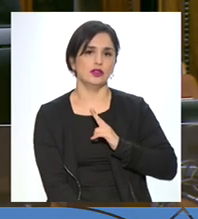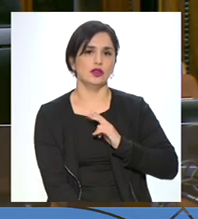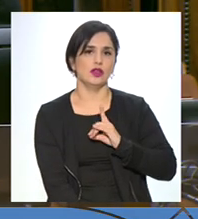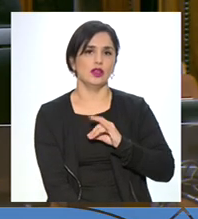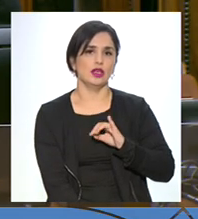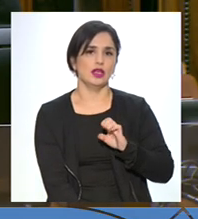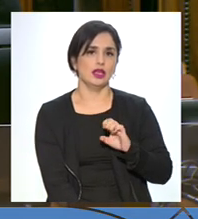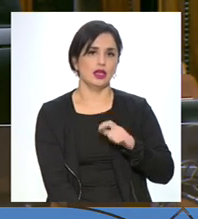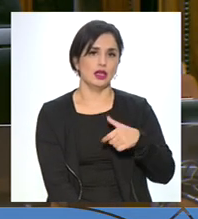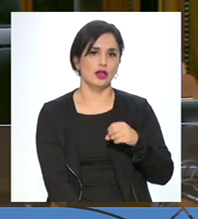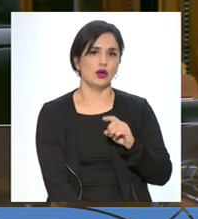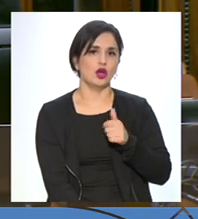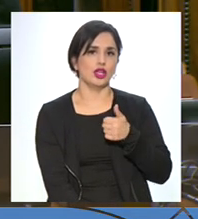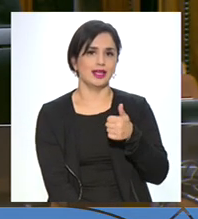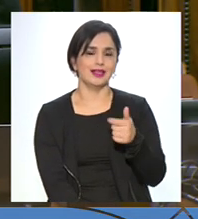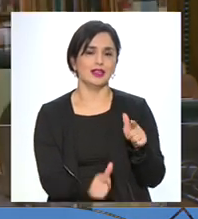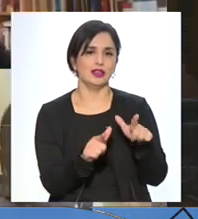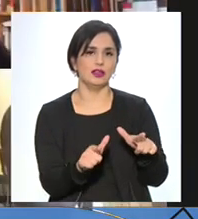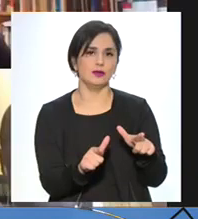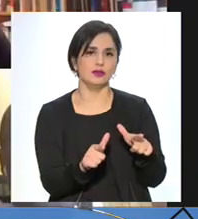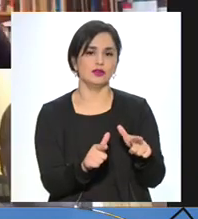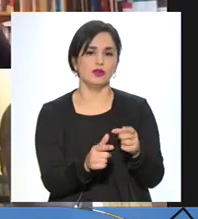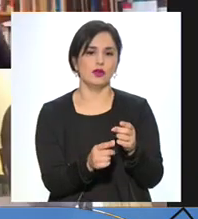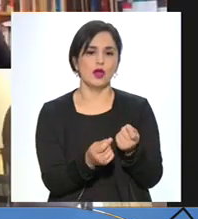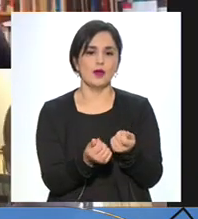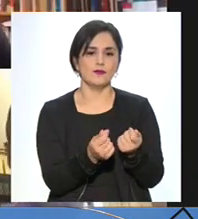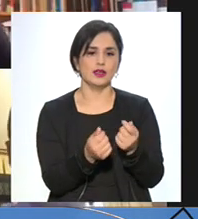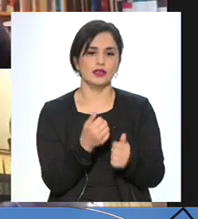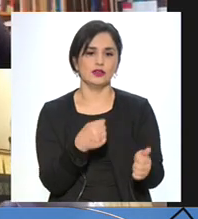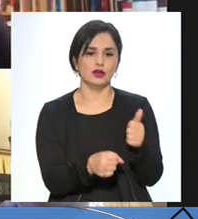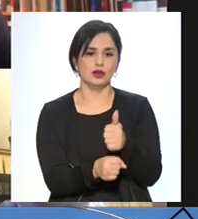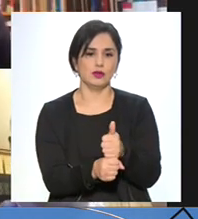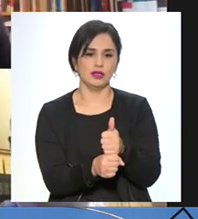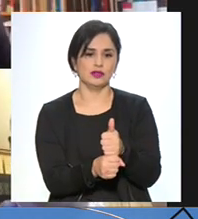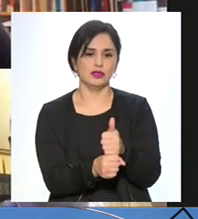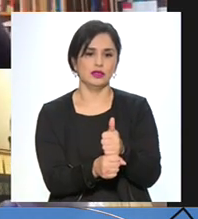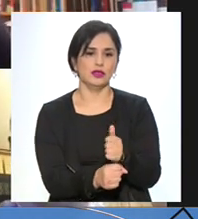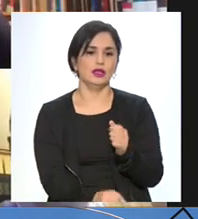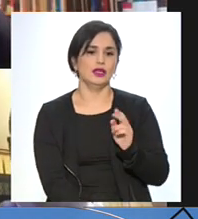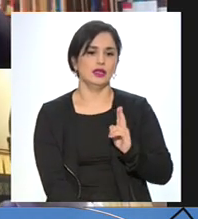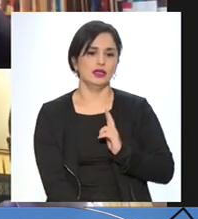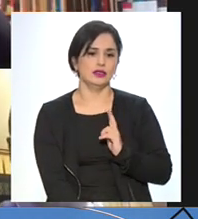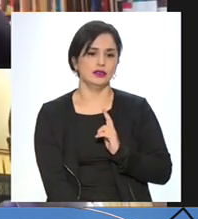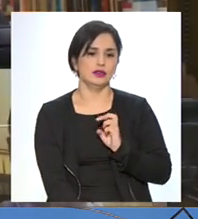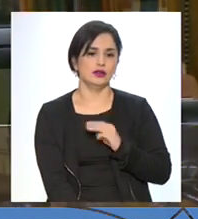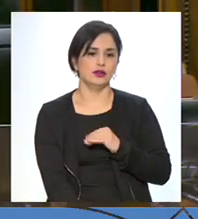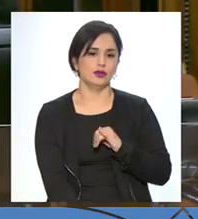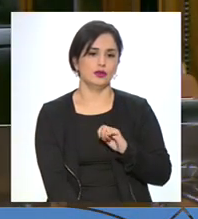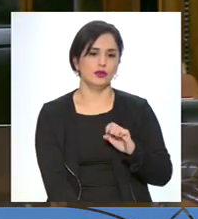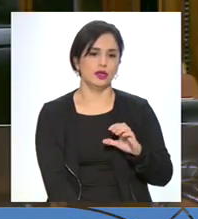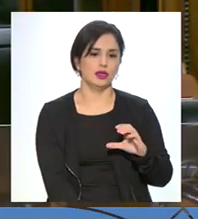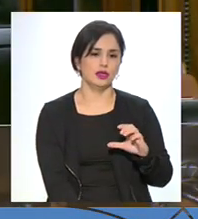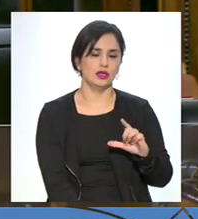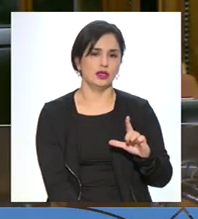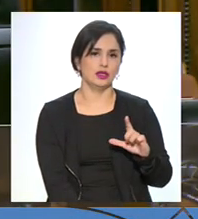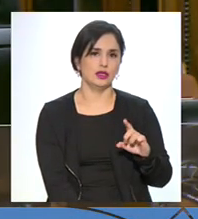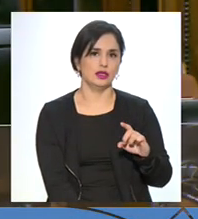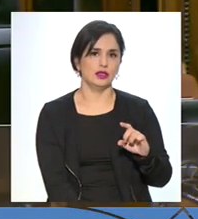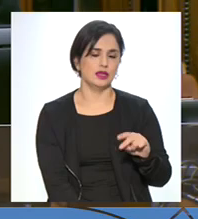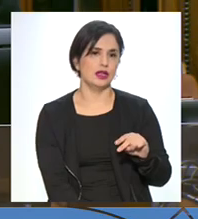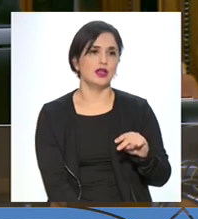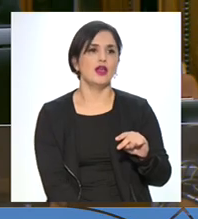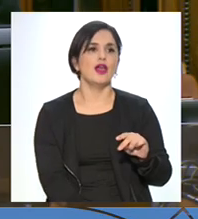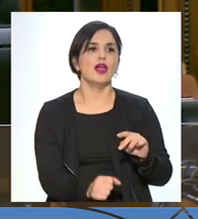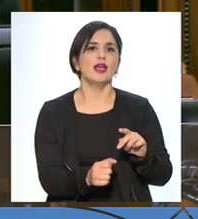Gianelli, gerente de División de Mercados Financieros, subrogante, el señor Michel Moore, gerente de División de Asuntos Institucionales.